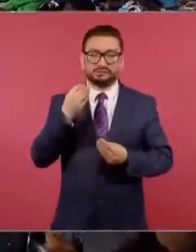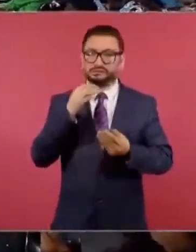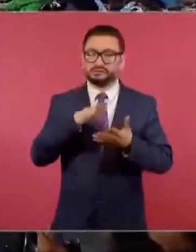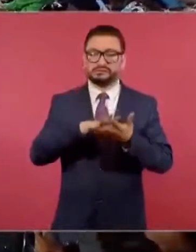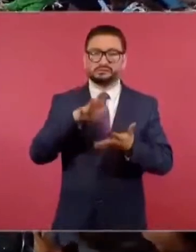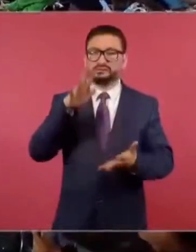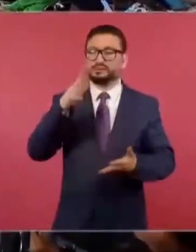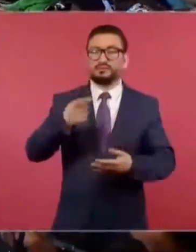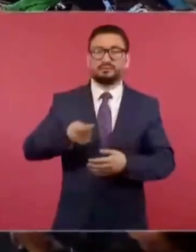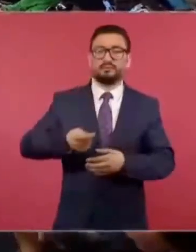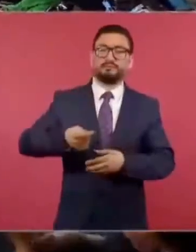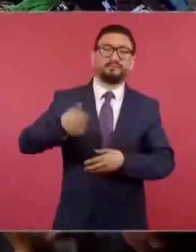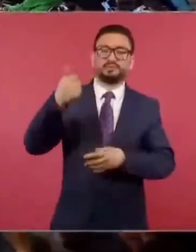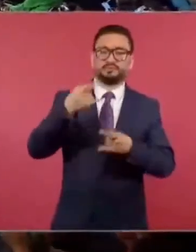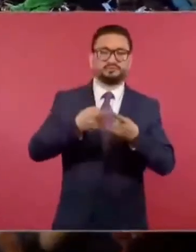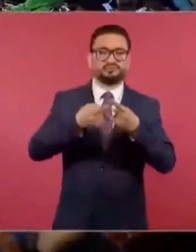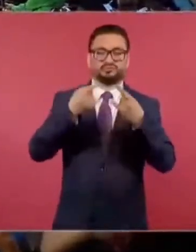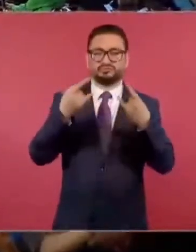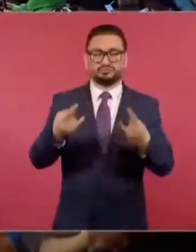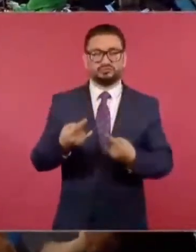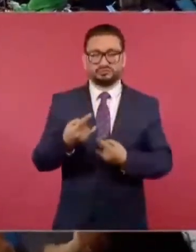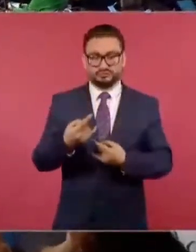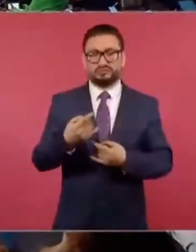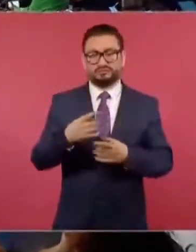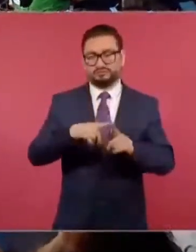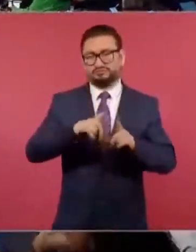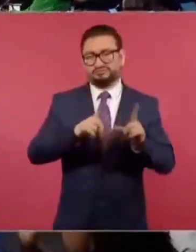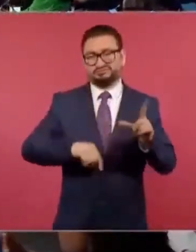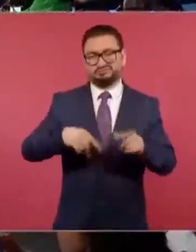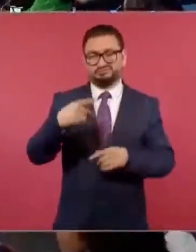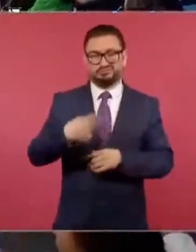en la historia del país.